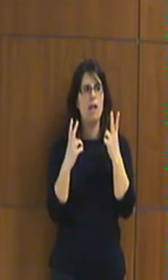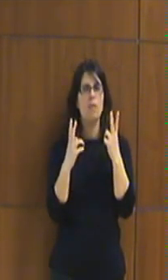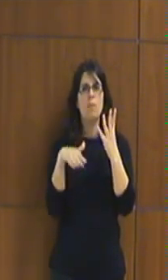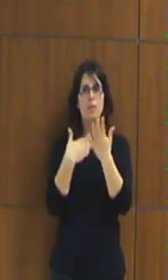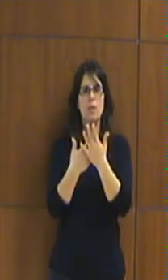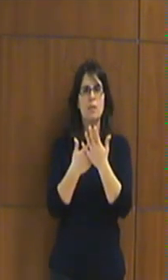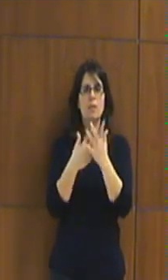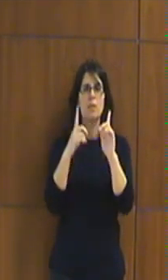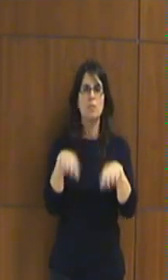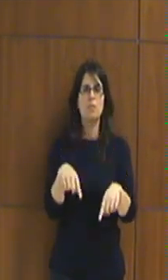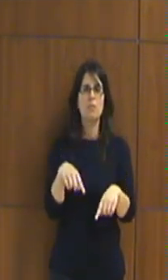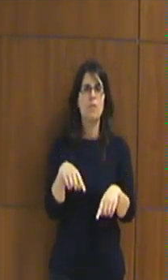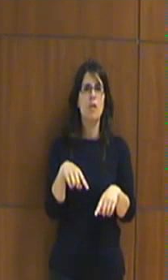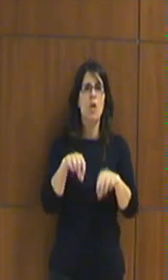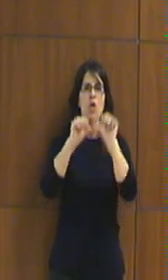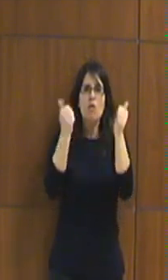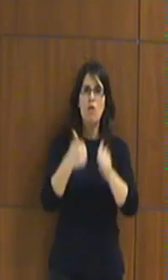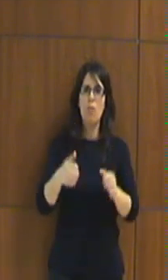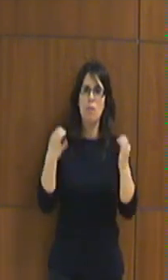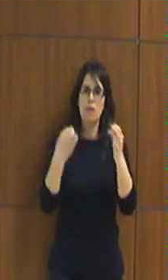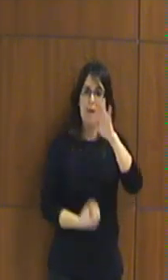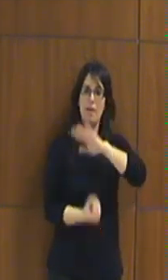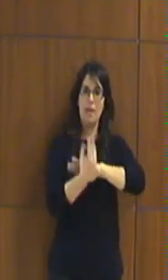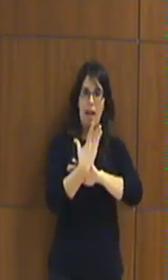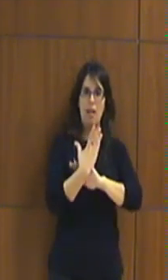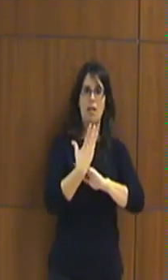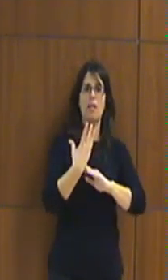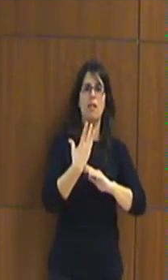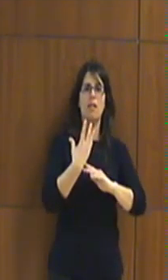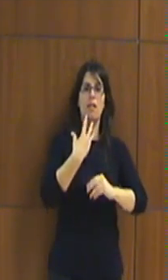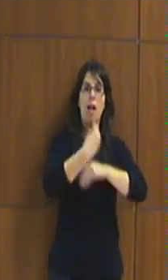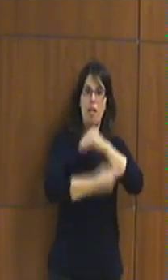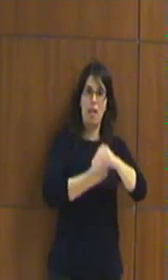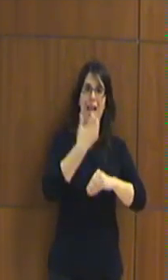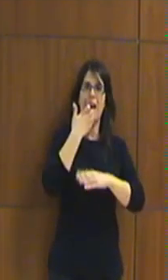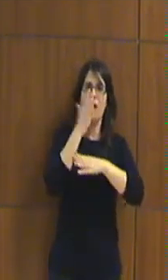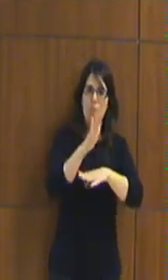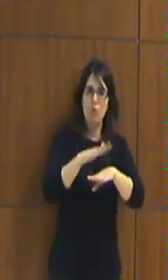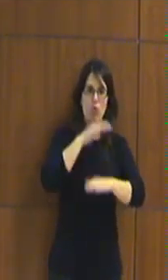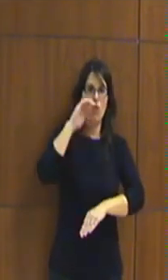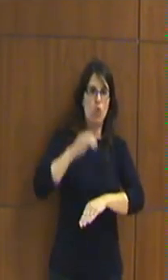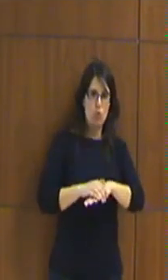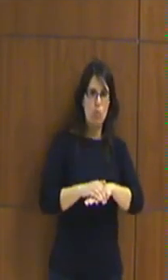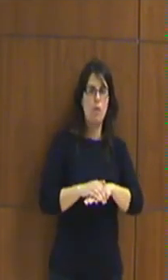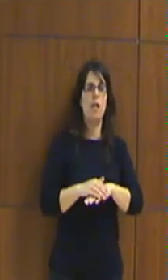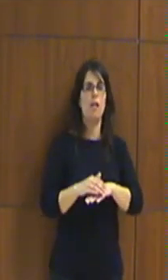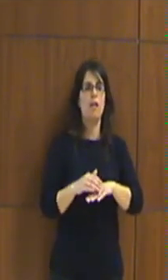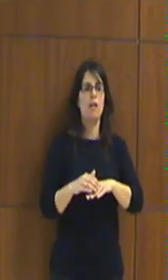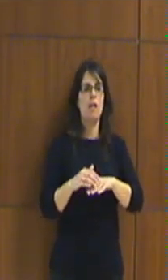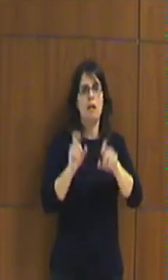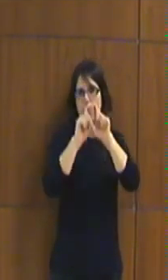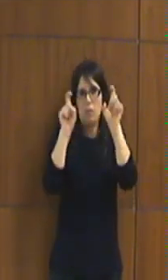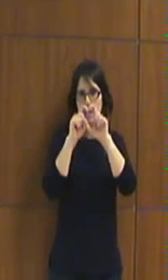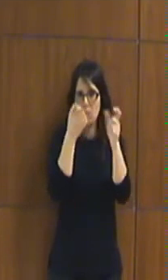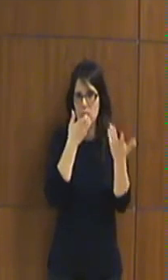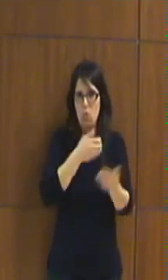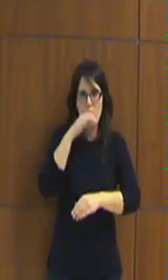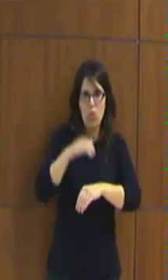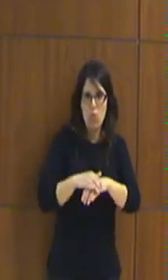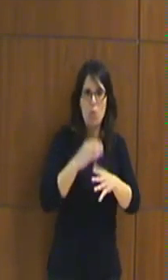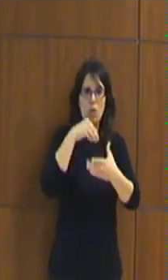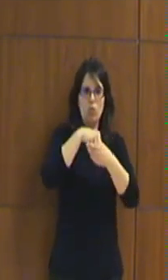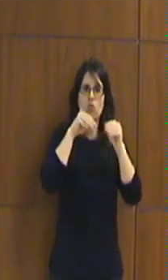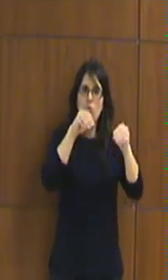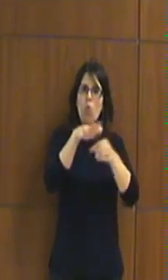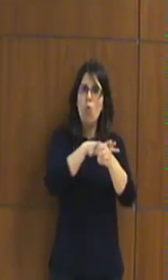de actuaciones que fueran a favor de empresas que cumplieran o que estuvieran en un entorno